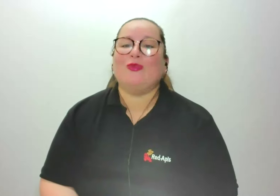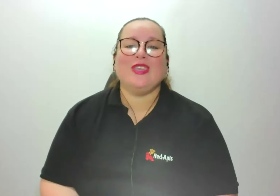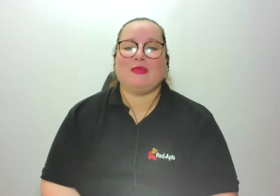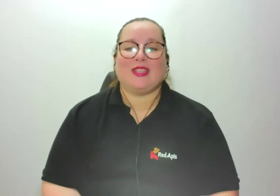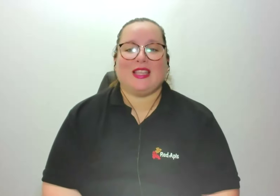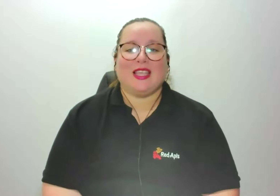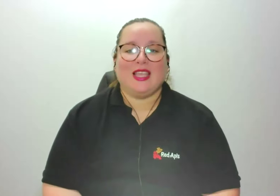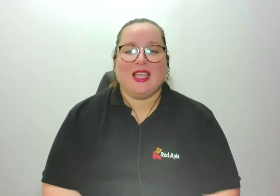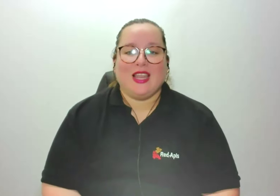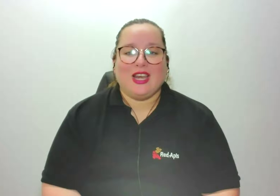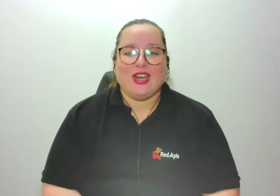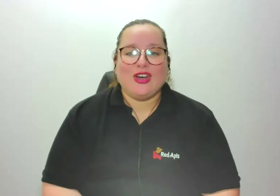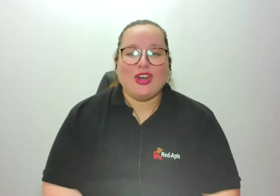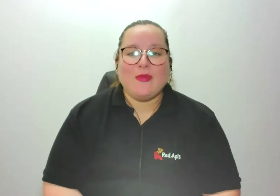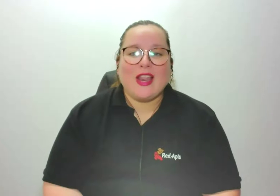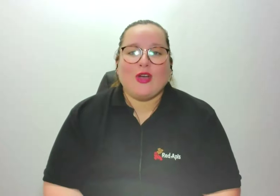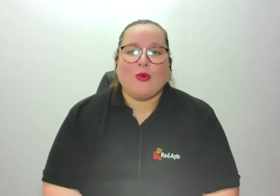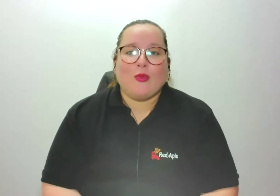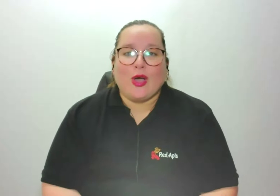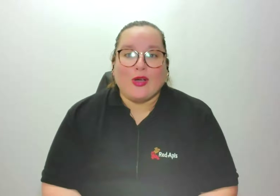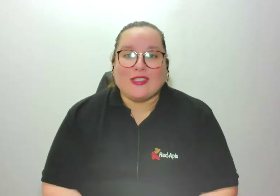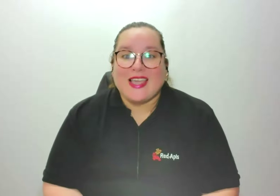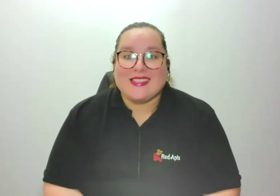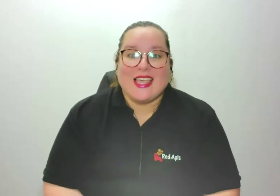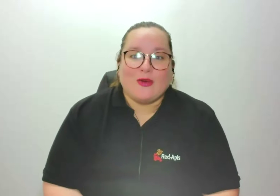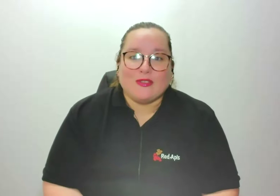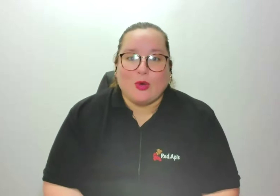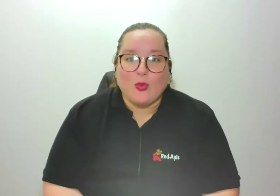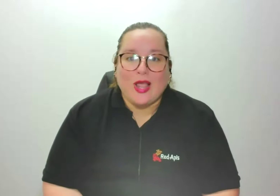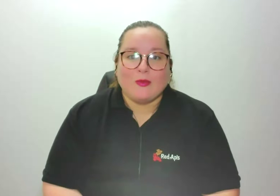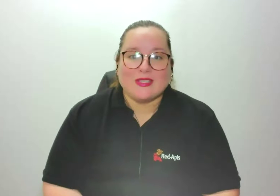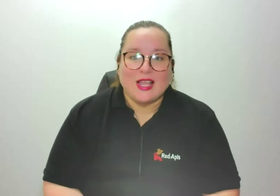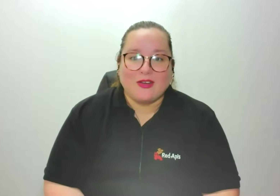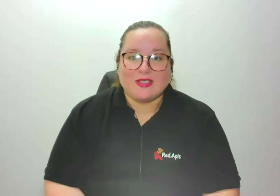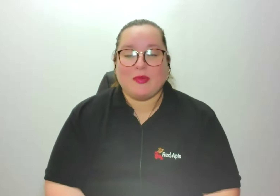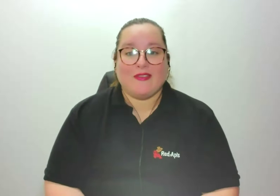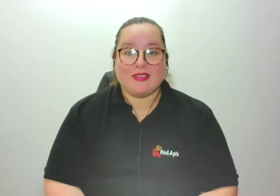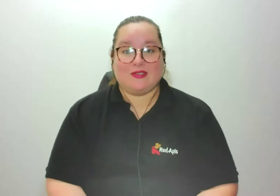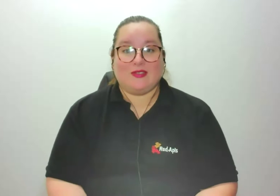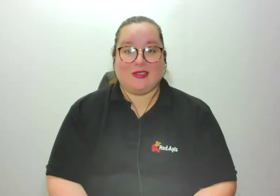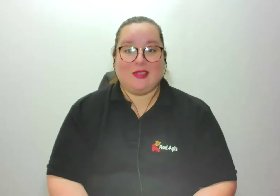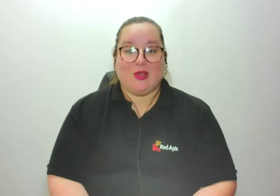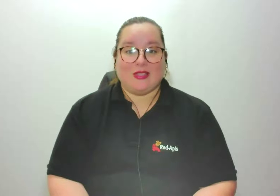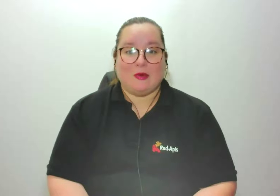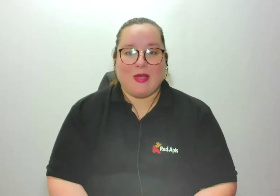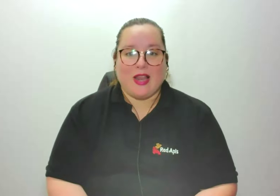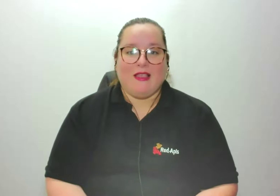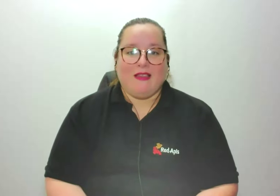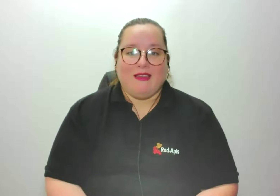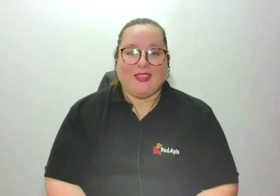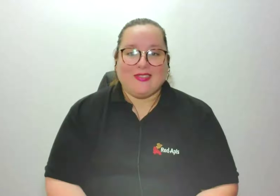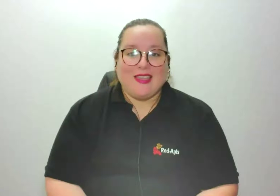es algo muy importante. No mirar cómo, o sea, enseñar cómo se modula, cómo se hacen las cosas, porque a veces nosotros sentimos que lo hacemos